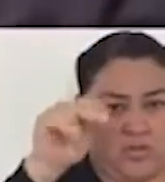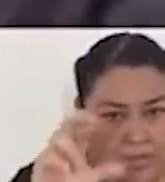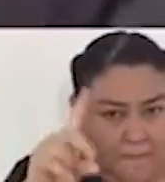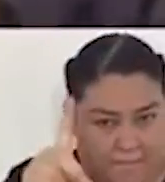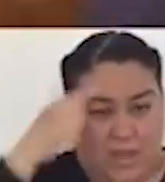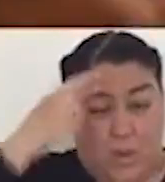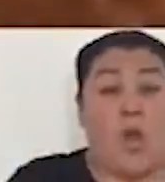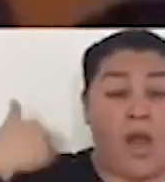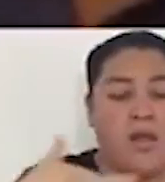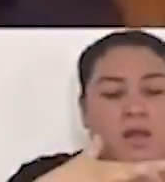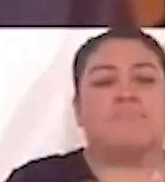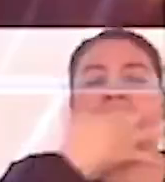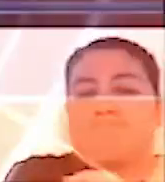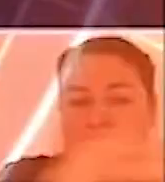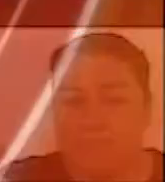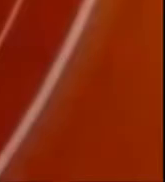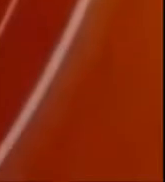Poblana, Gustavo Miron Reyes.